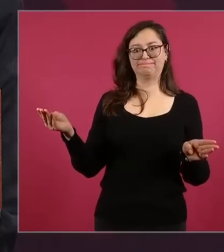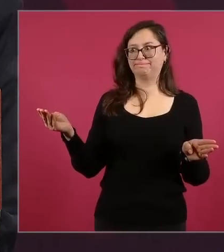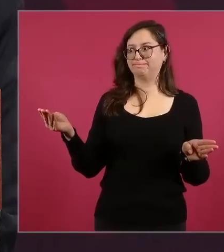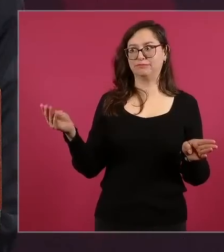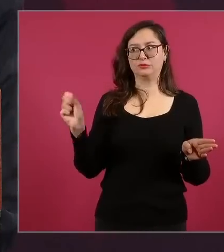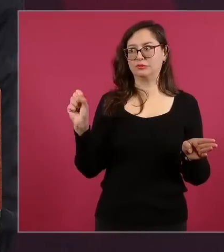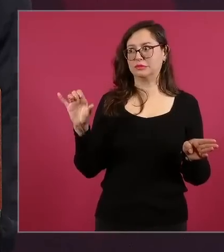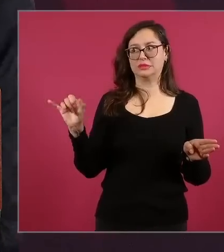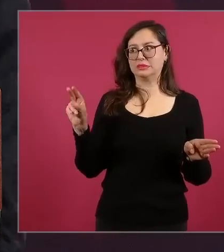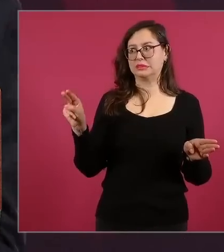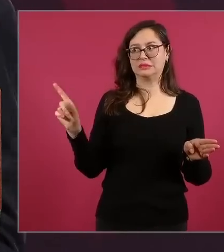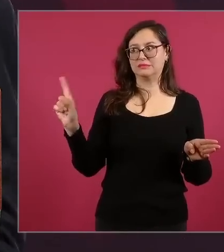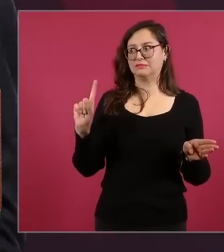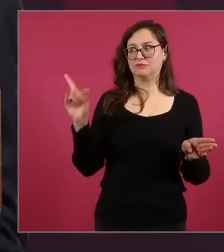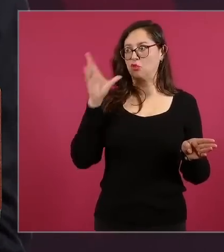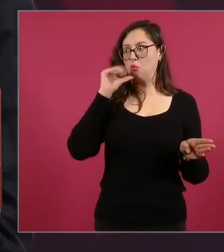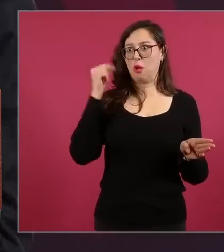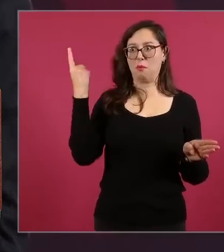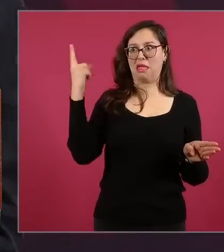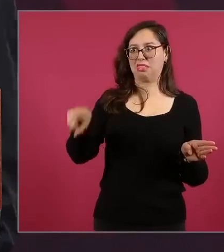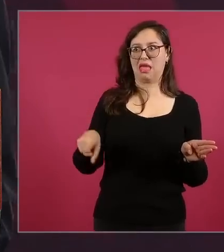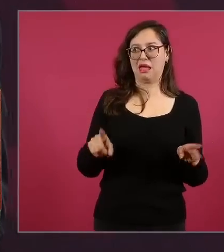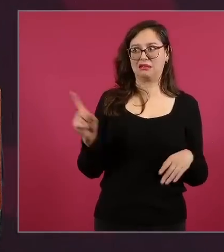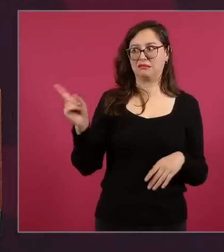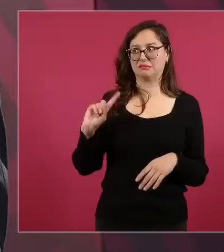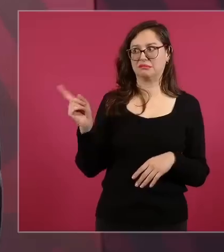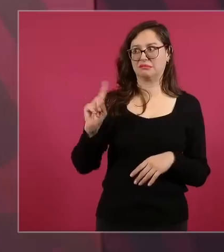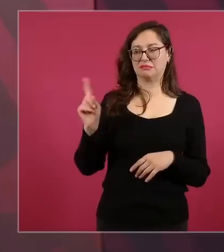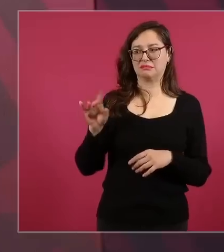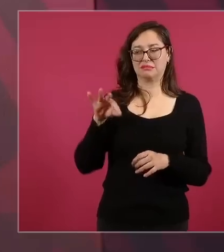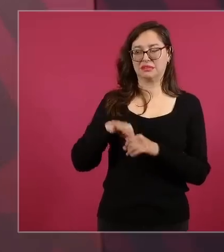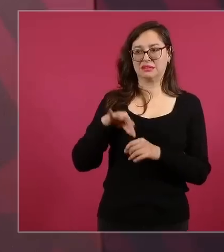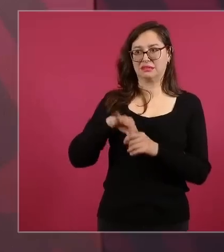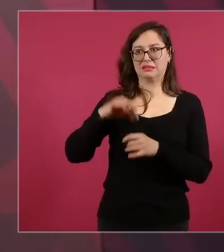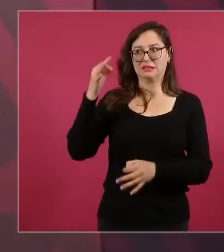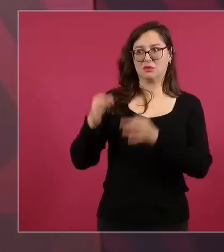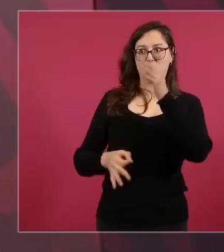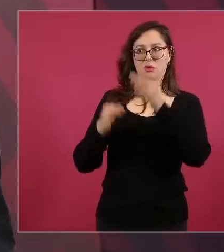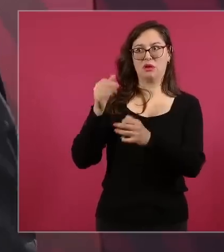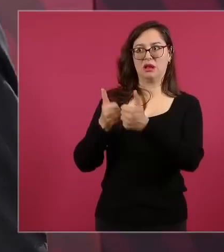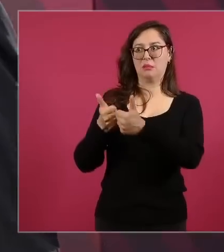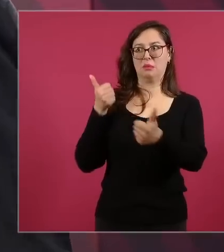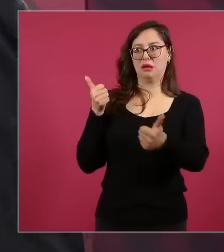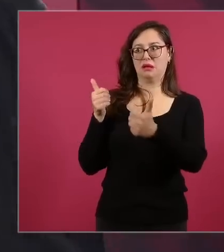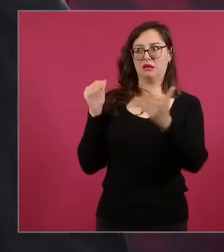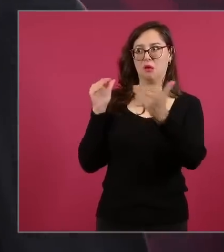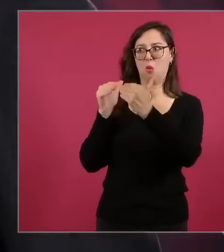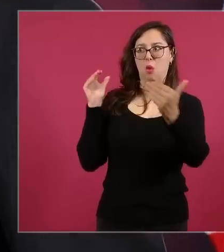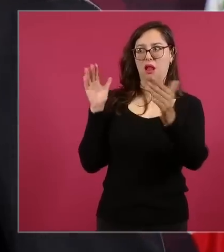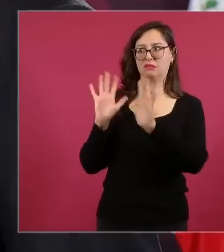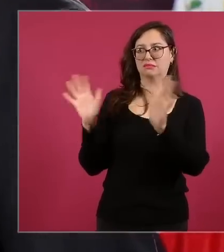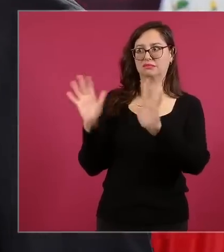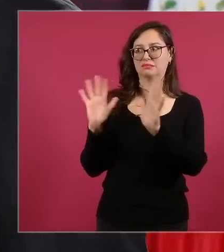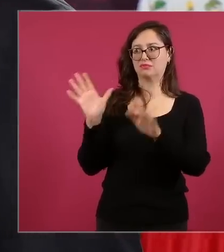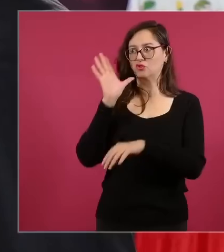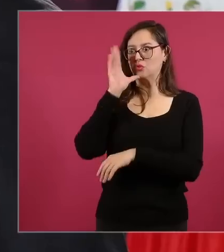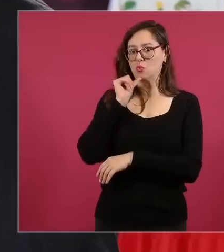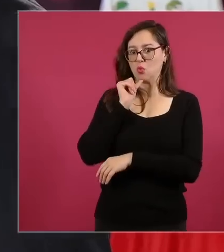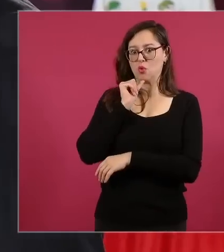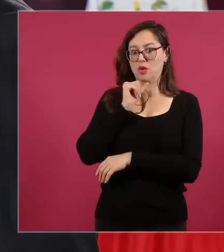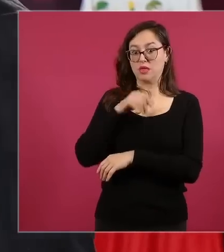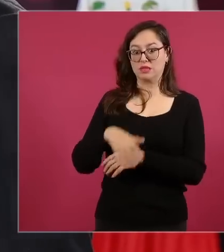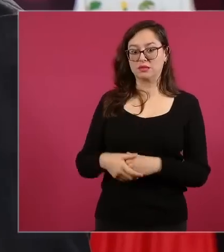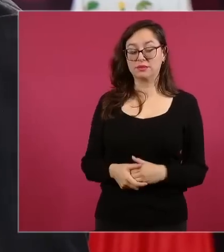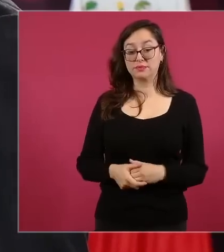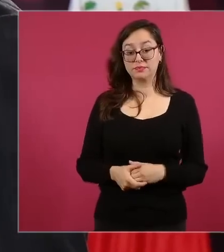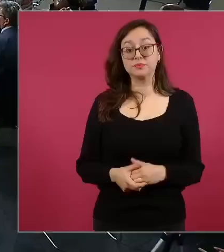Corte intervenga en algo que no le corresponde, que tiene que ver con el Tribunal Electoral. ¿Esa postura la tendrían